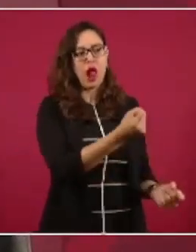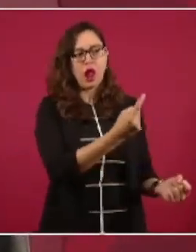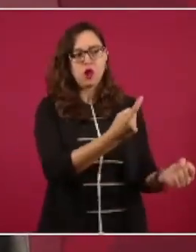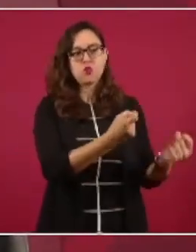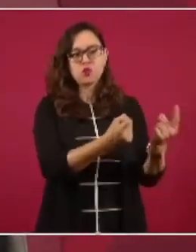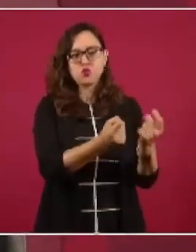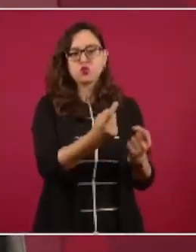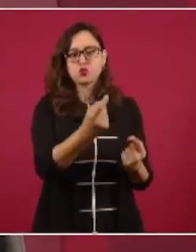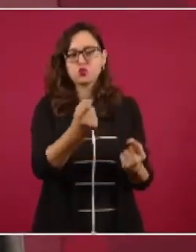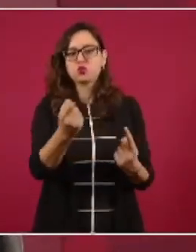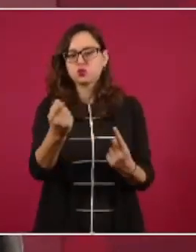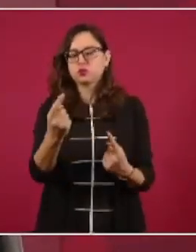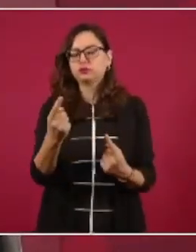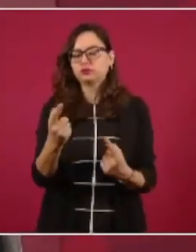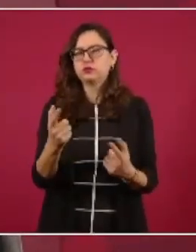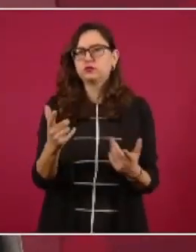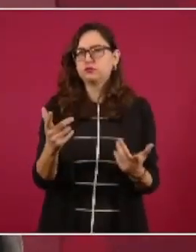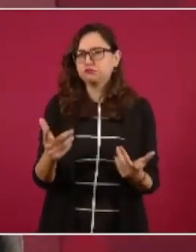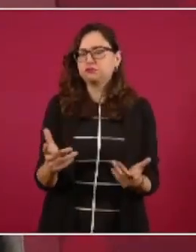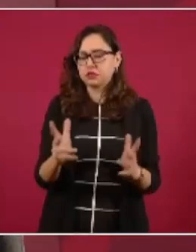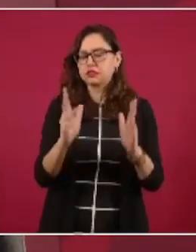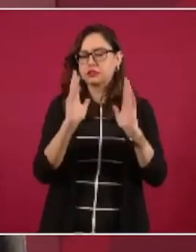manifiesto como de 21 gobernadores,